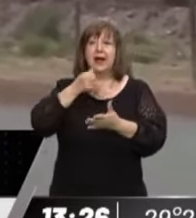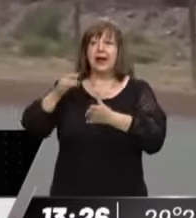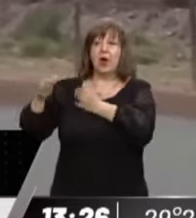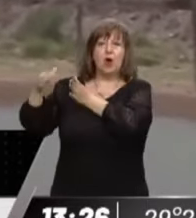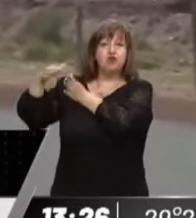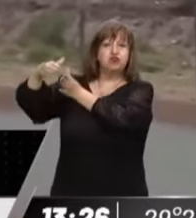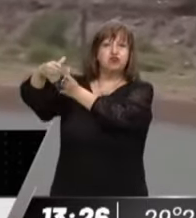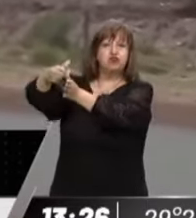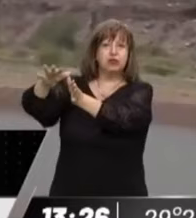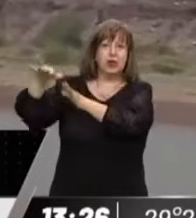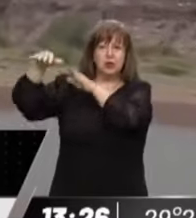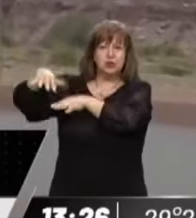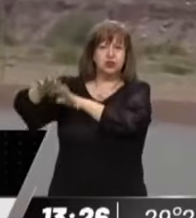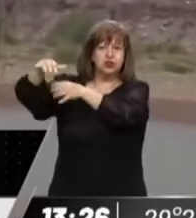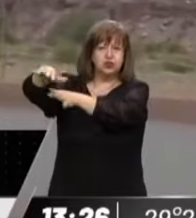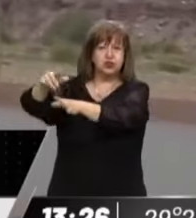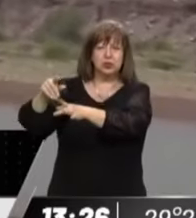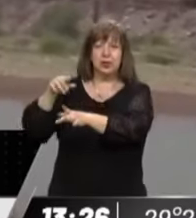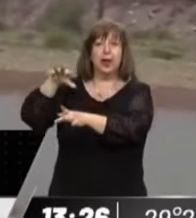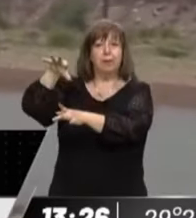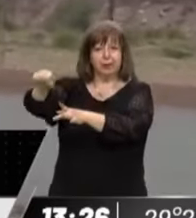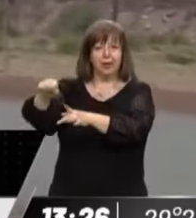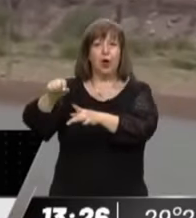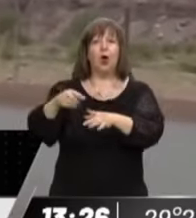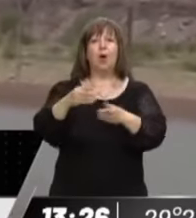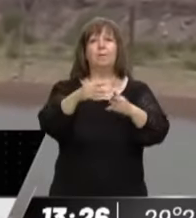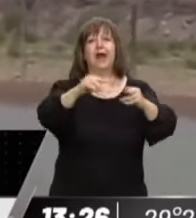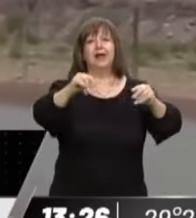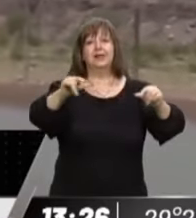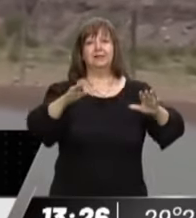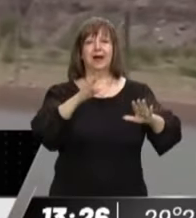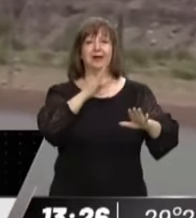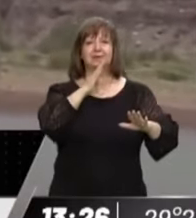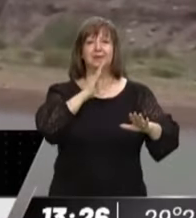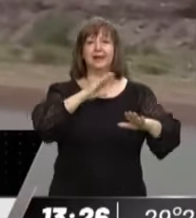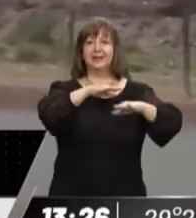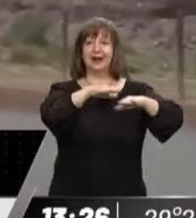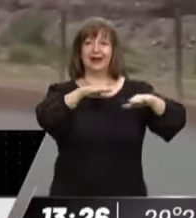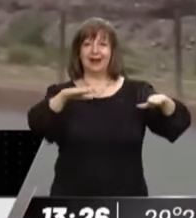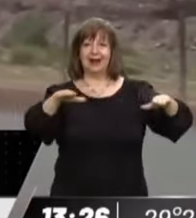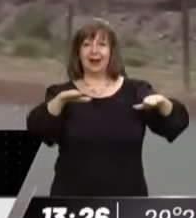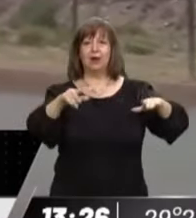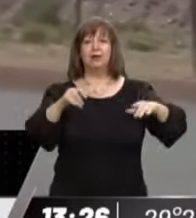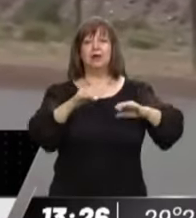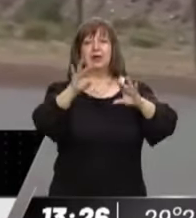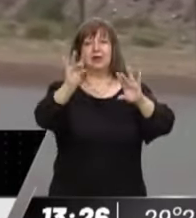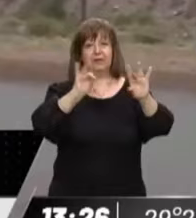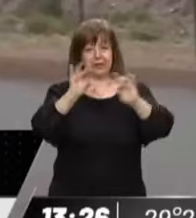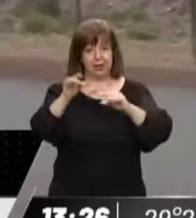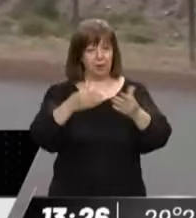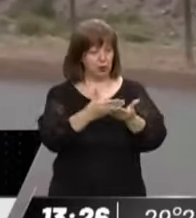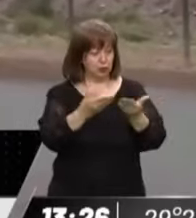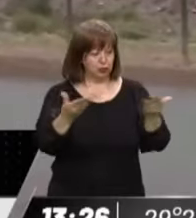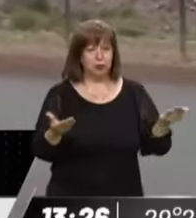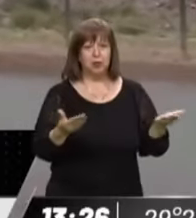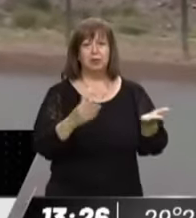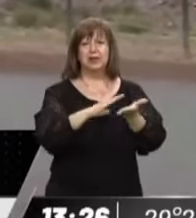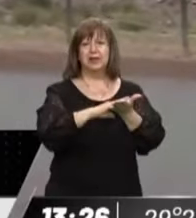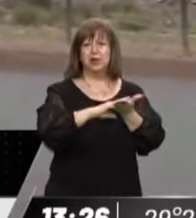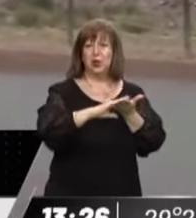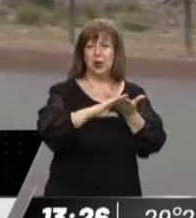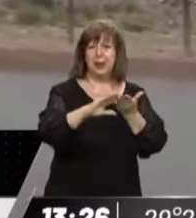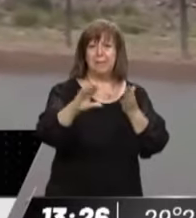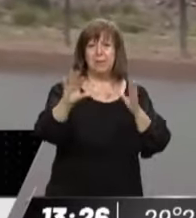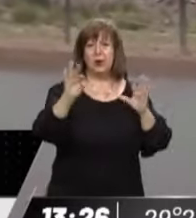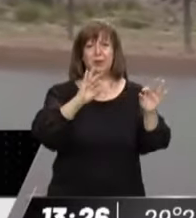mismo en la misma playa así que por eso lo invitamos hay un ambiente cuidado un ambiente limpio y invitarlos a a que vengan